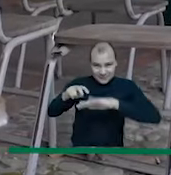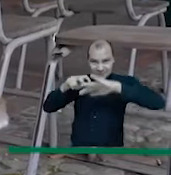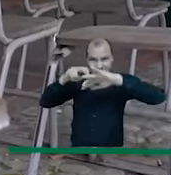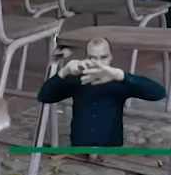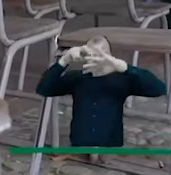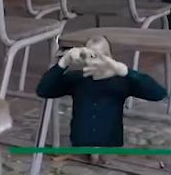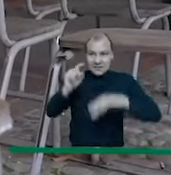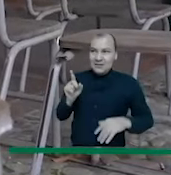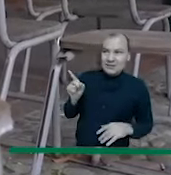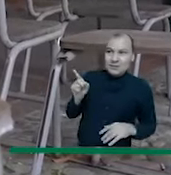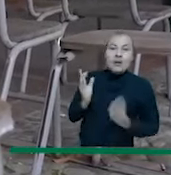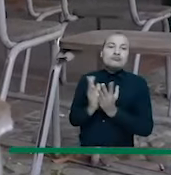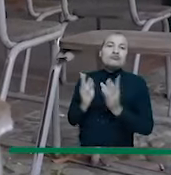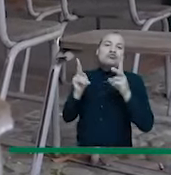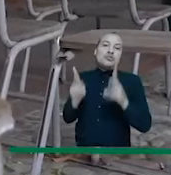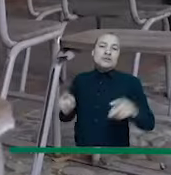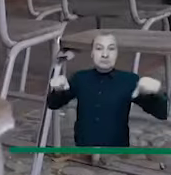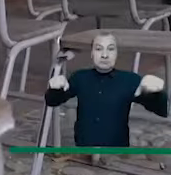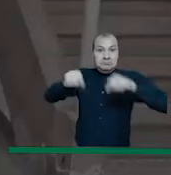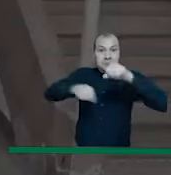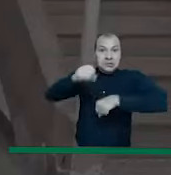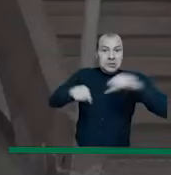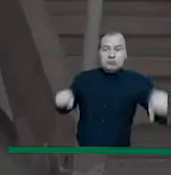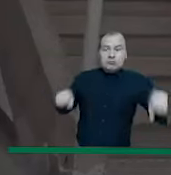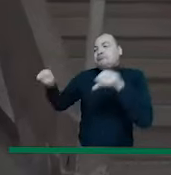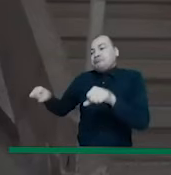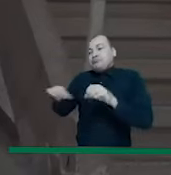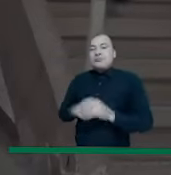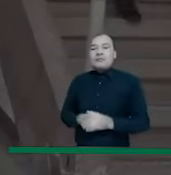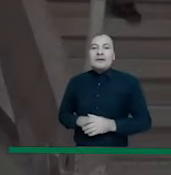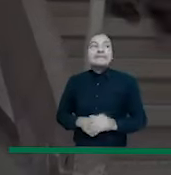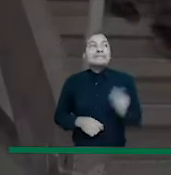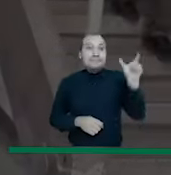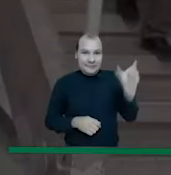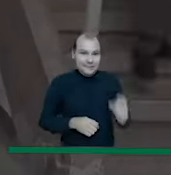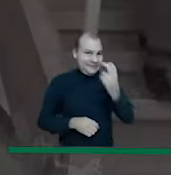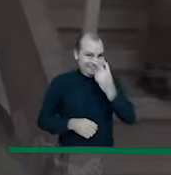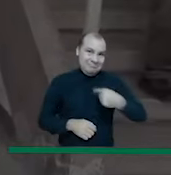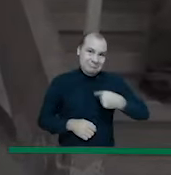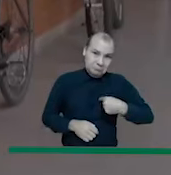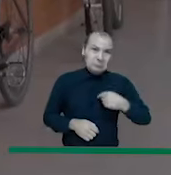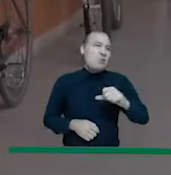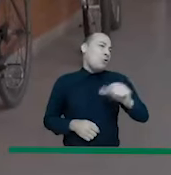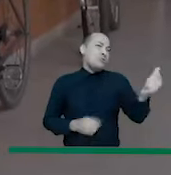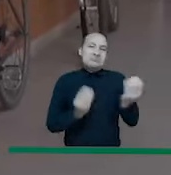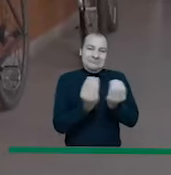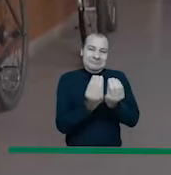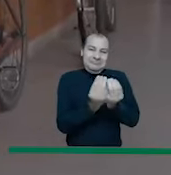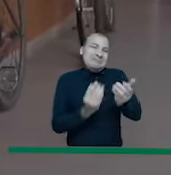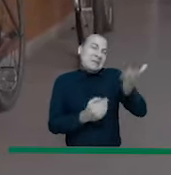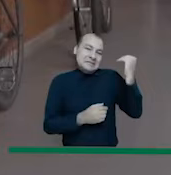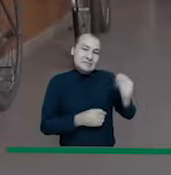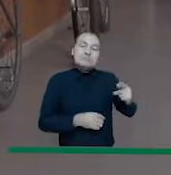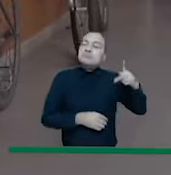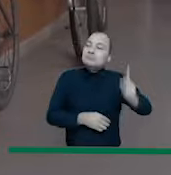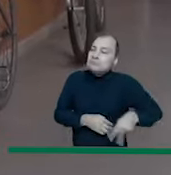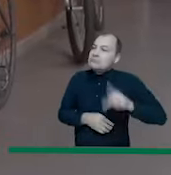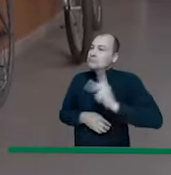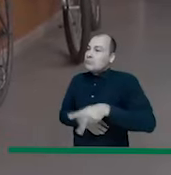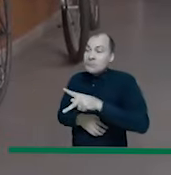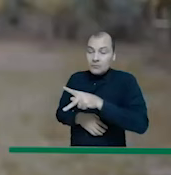ser utilizado por cualquier estudiante. Donde están las escaleras, ahí los compañeros estudiantes ubican su bicicleta,